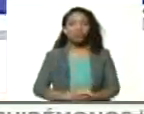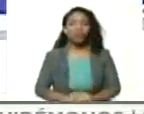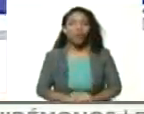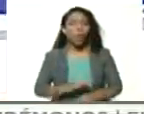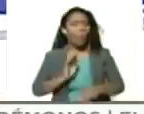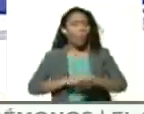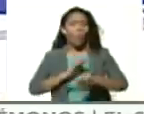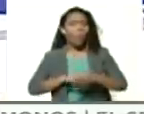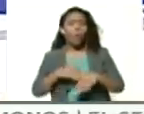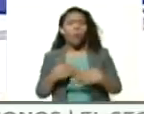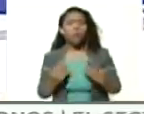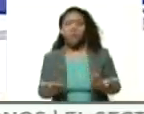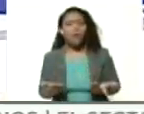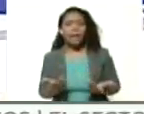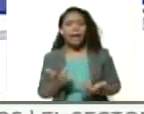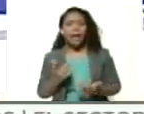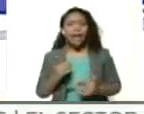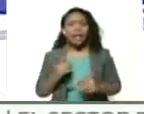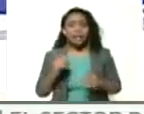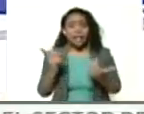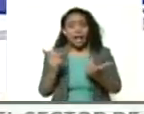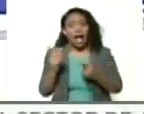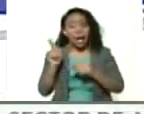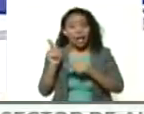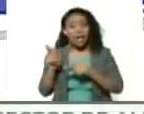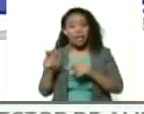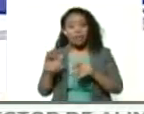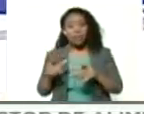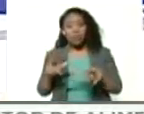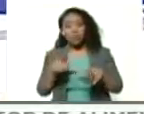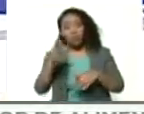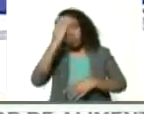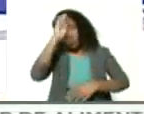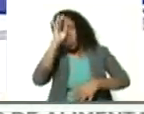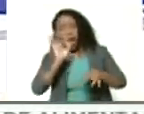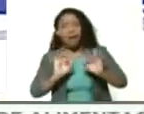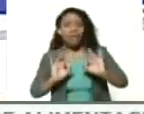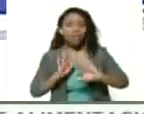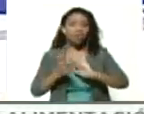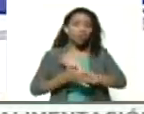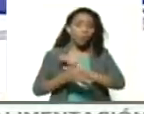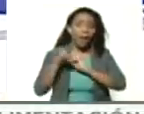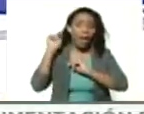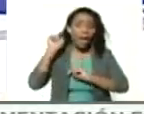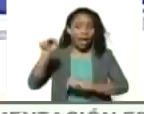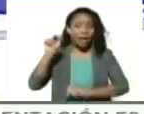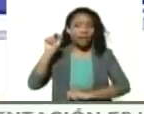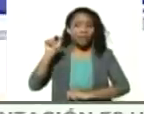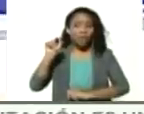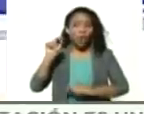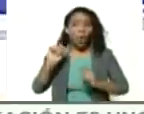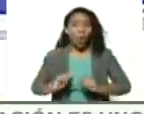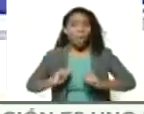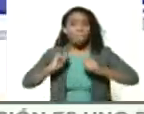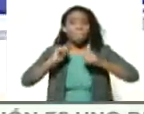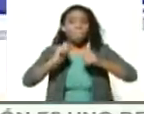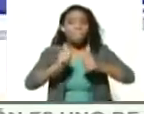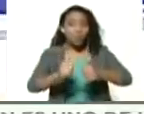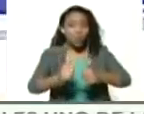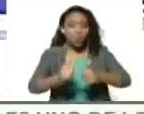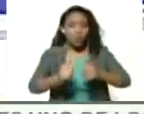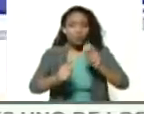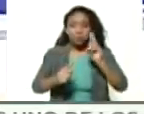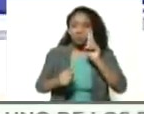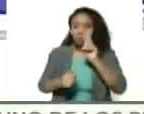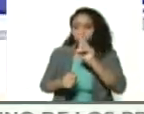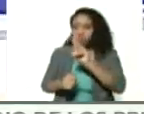porque sin lugar a dudas, el giro que comenzamos a